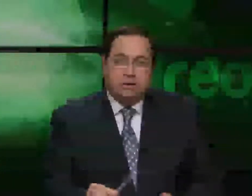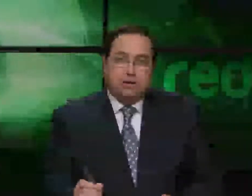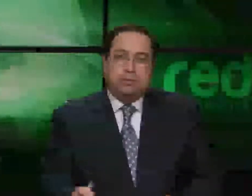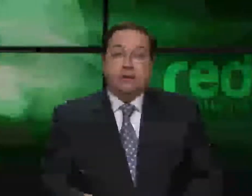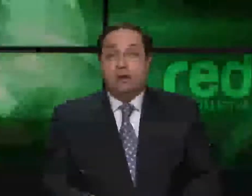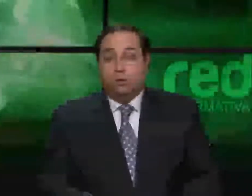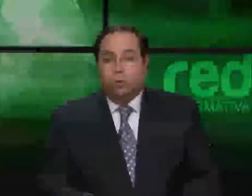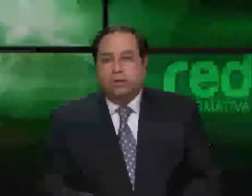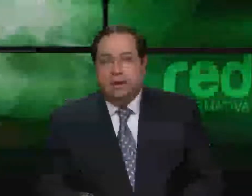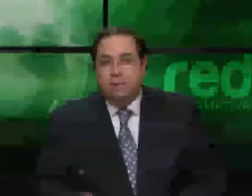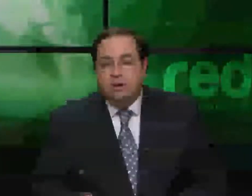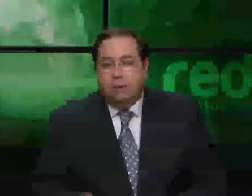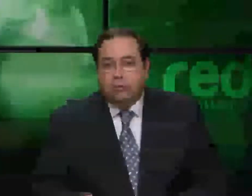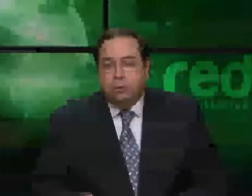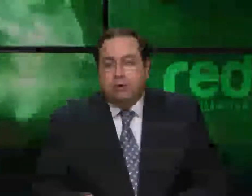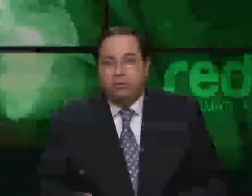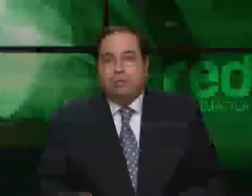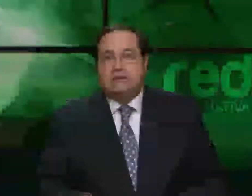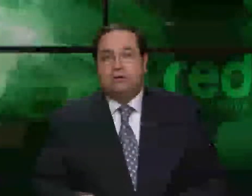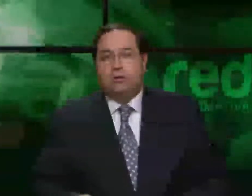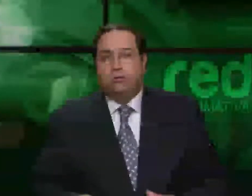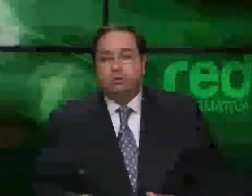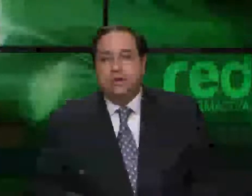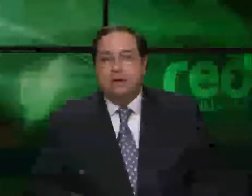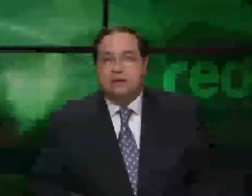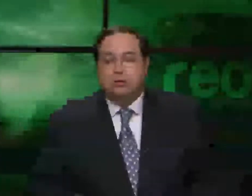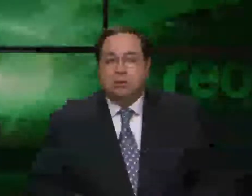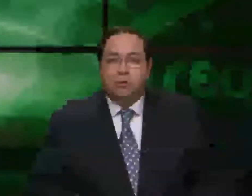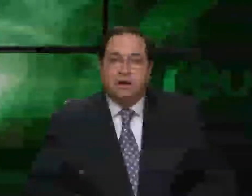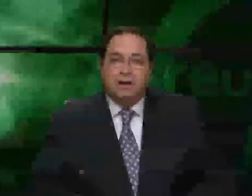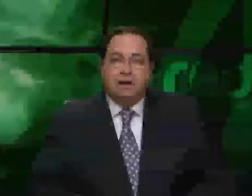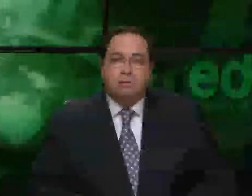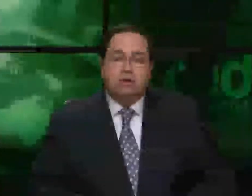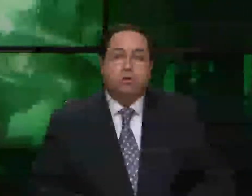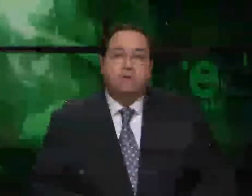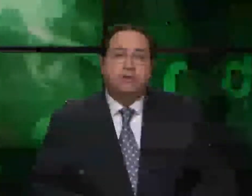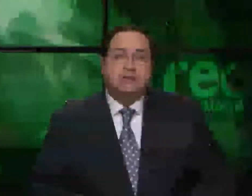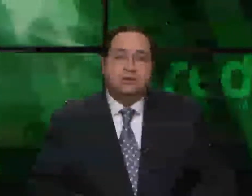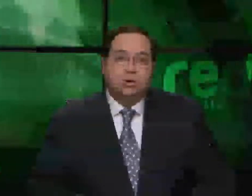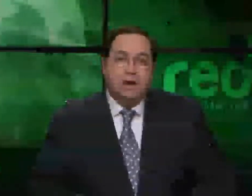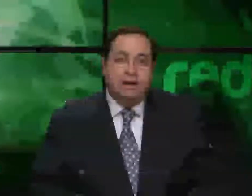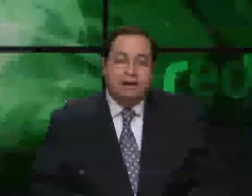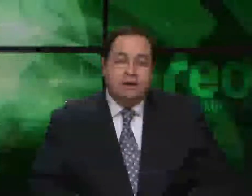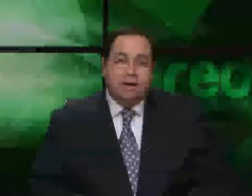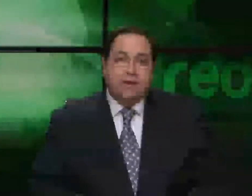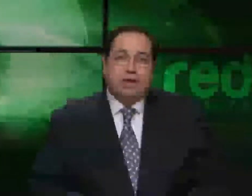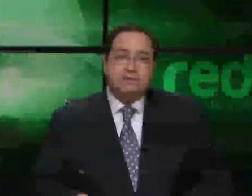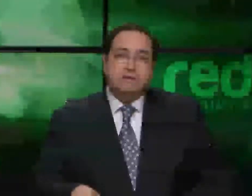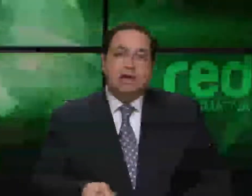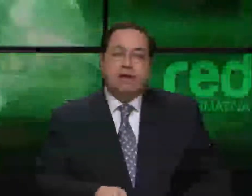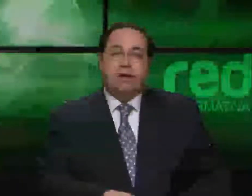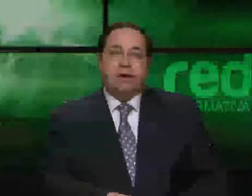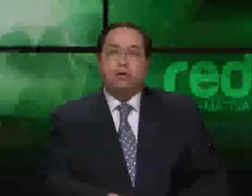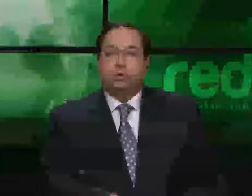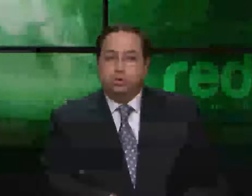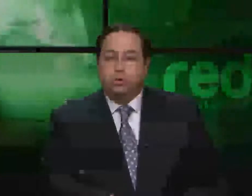$800,000-$850,000. Para tenerlo en cuenta. Vamos a volver a nuestro país ahora con otros temas. Les contamos que el ministro de Defensa Nacional, Javier